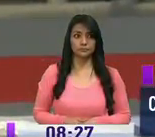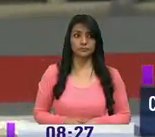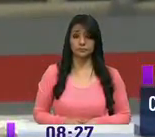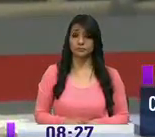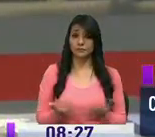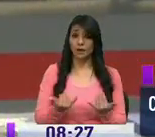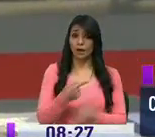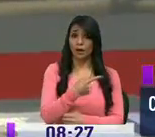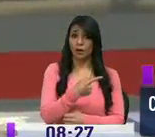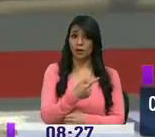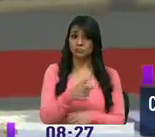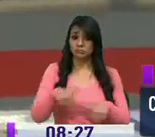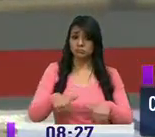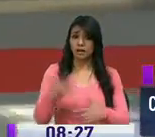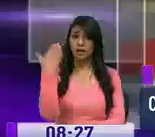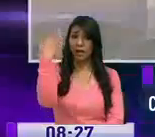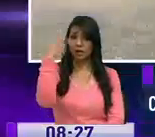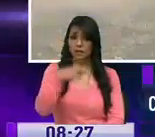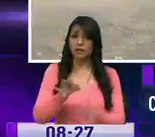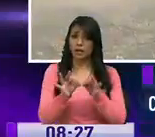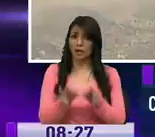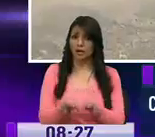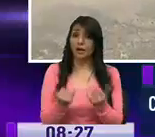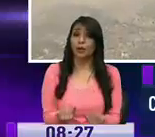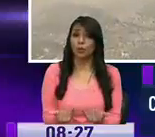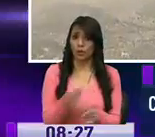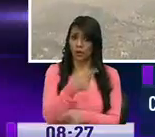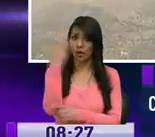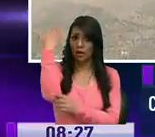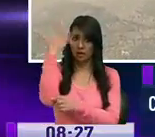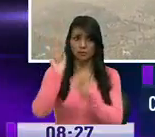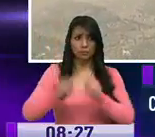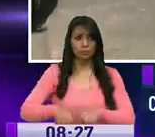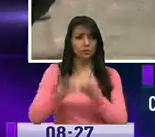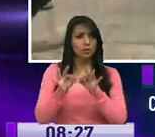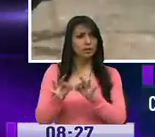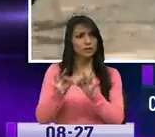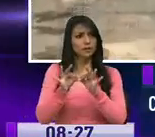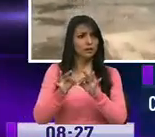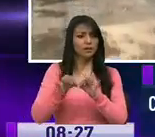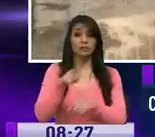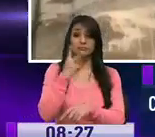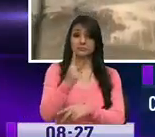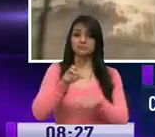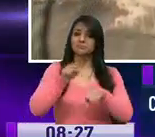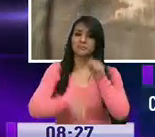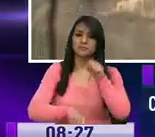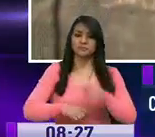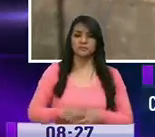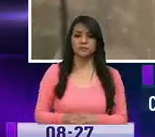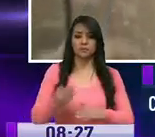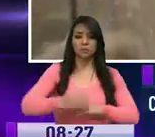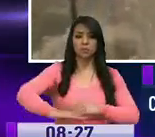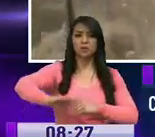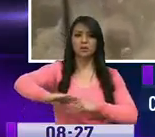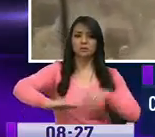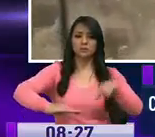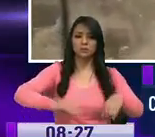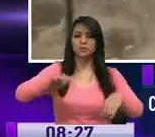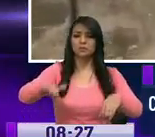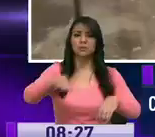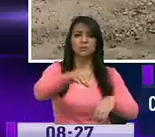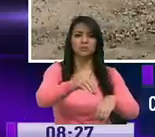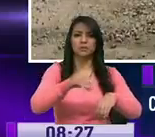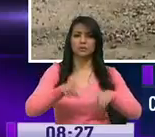esta administración, arreglar esta vía que se encuentra, como estamos viendo, en muy malas condiciones, huecos por un lado, huecos por